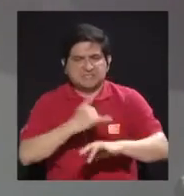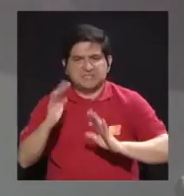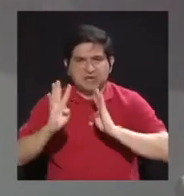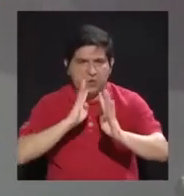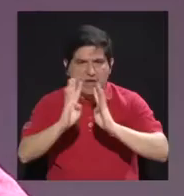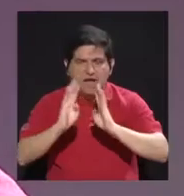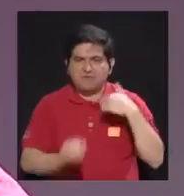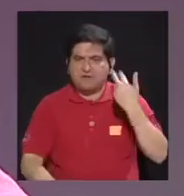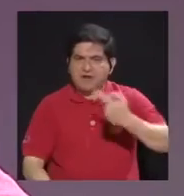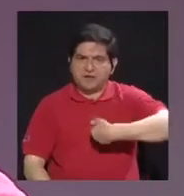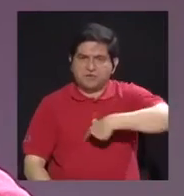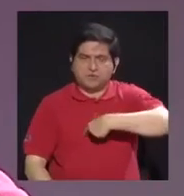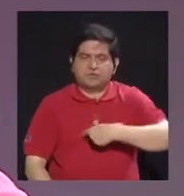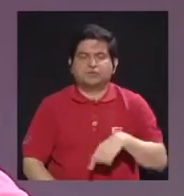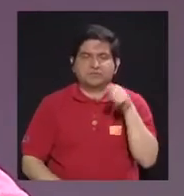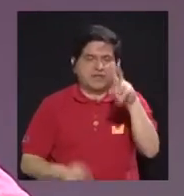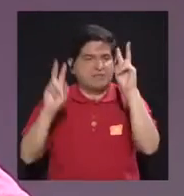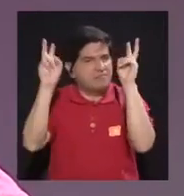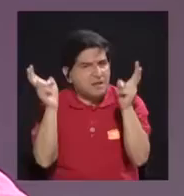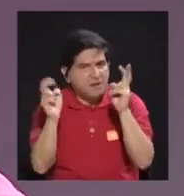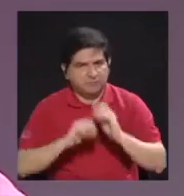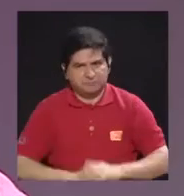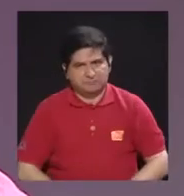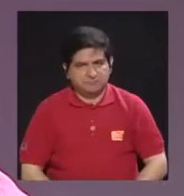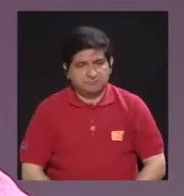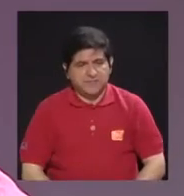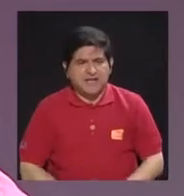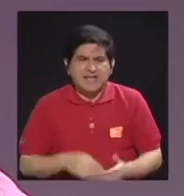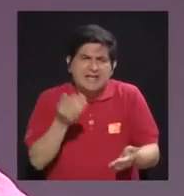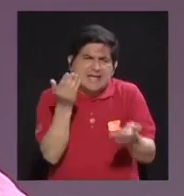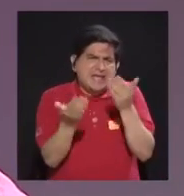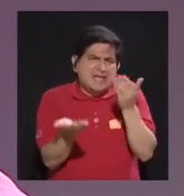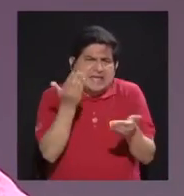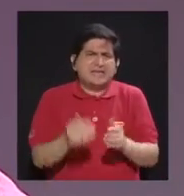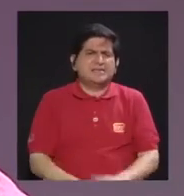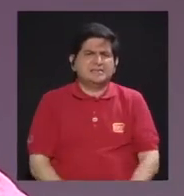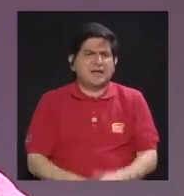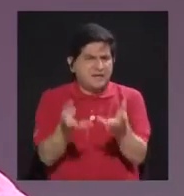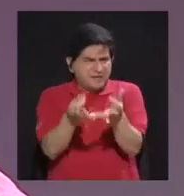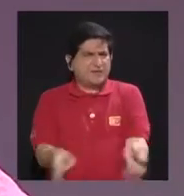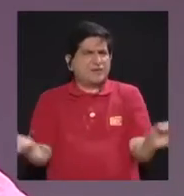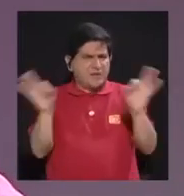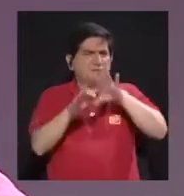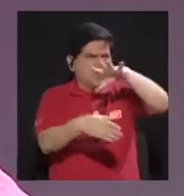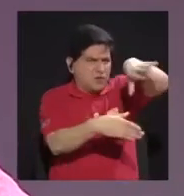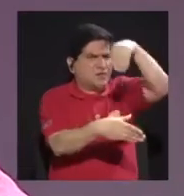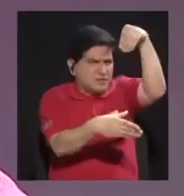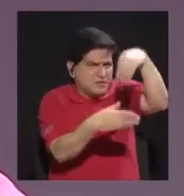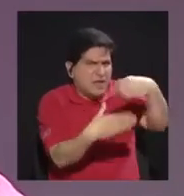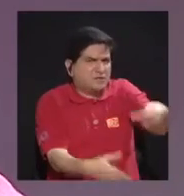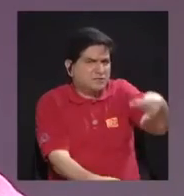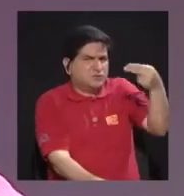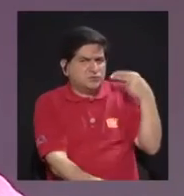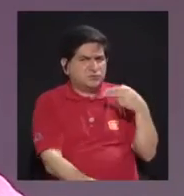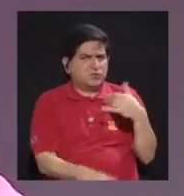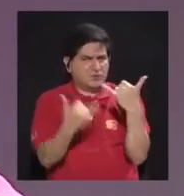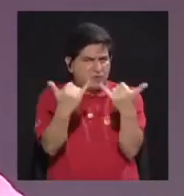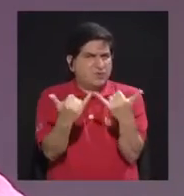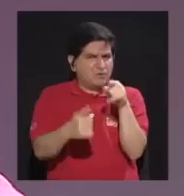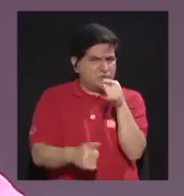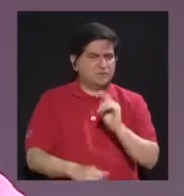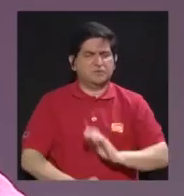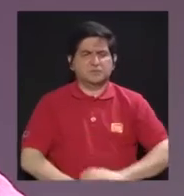hablando de este tema, ¿verdad? Sí, y quizá es válido hacer esa contextualización histórica que vos haces